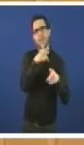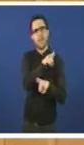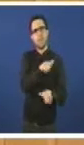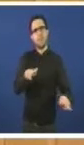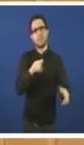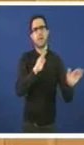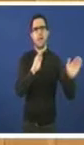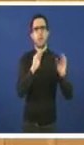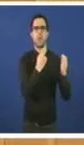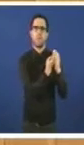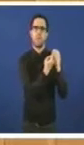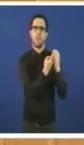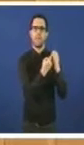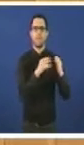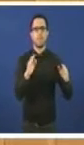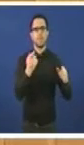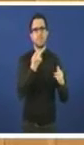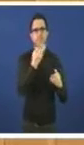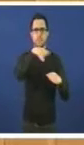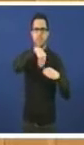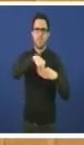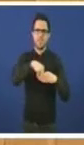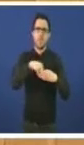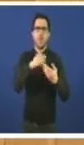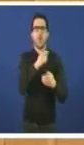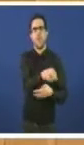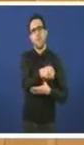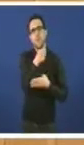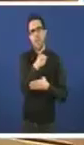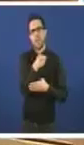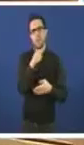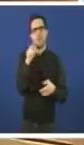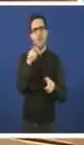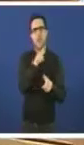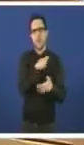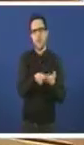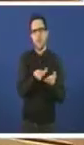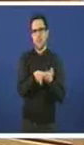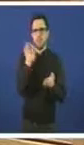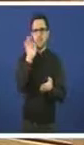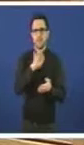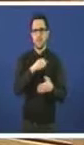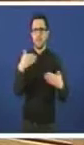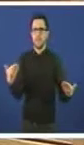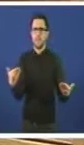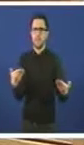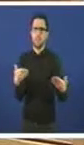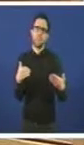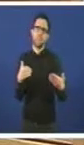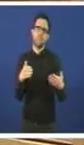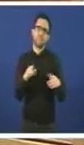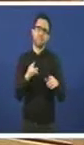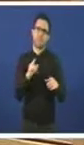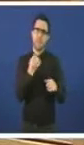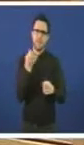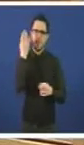inmersión obligatoria en galego a través de dos medidas que trata de colar de cualquiera manera a su iniciativa a